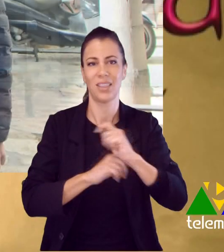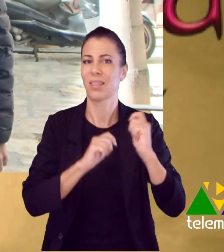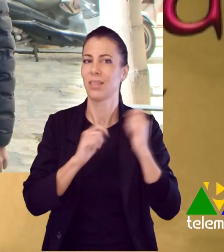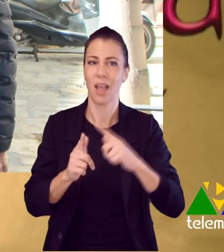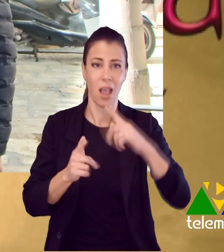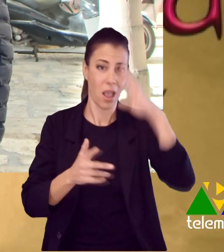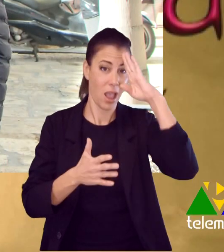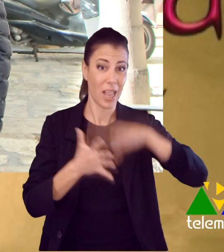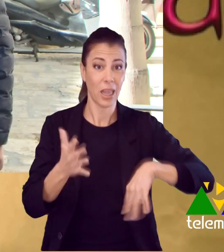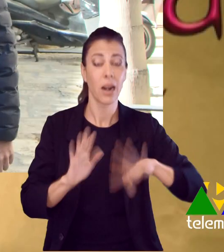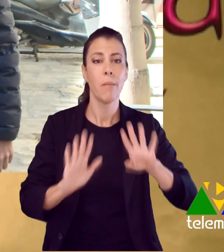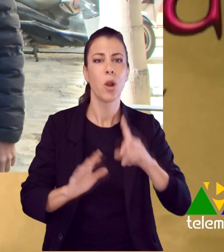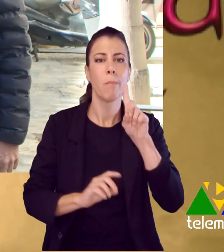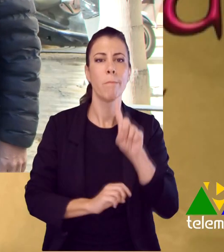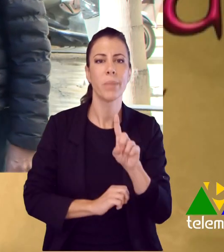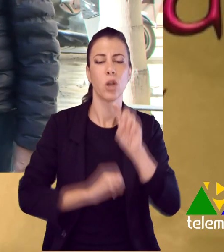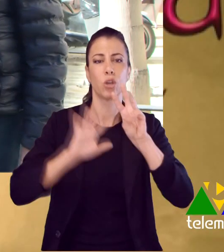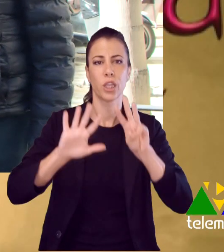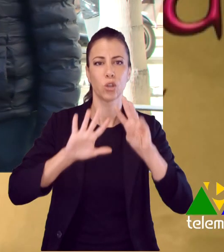En 1896,